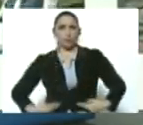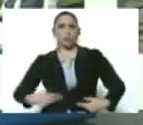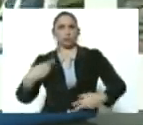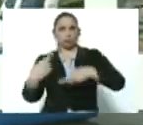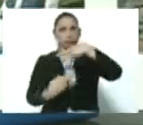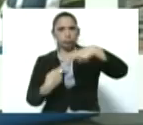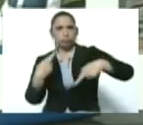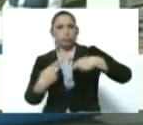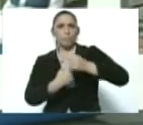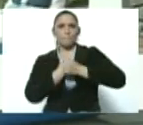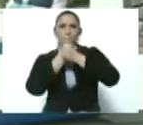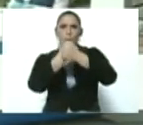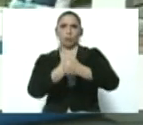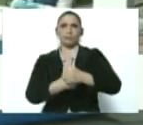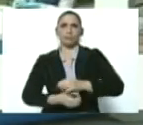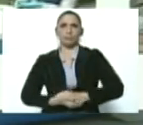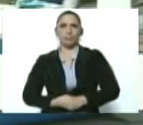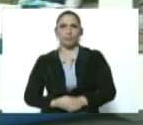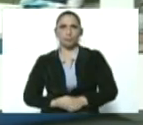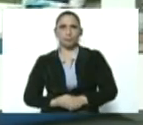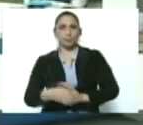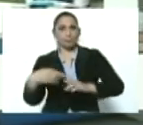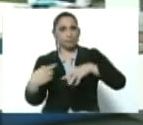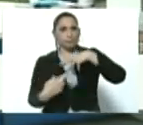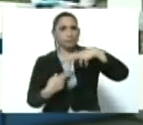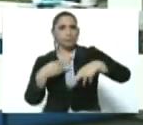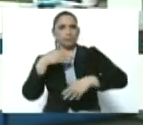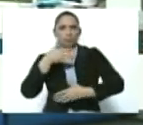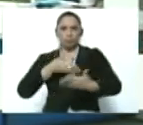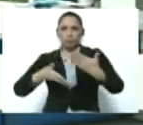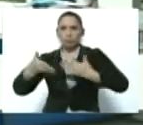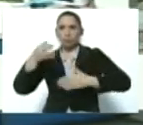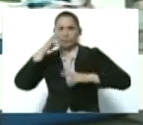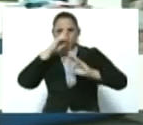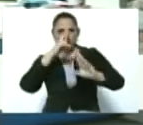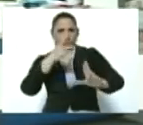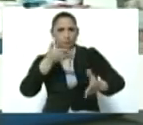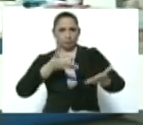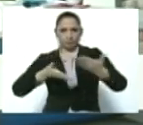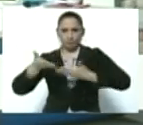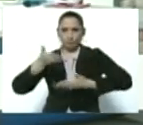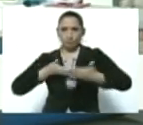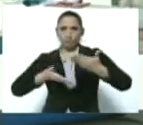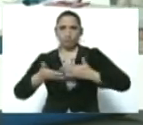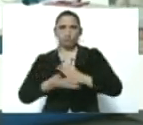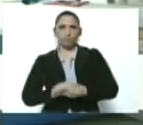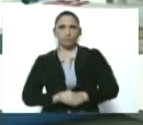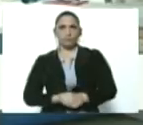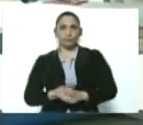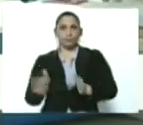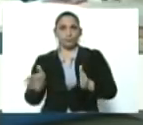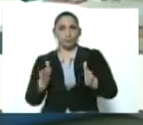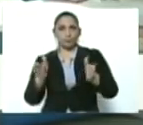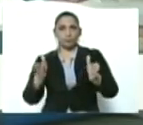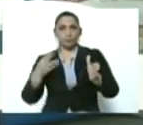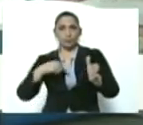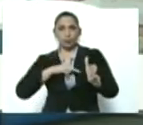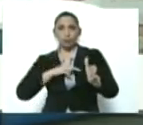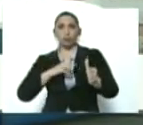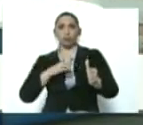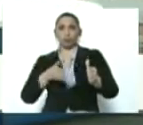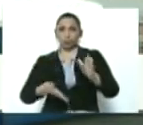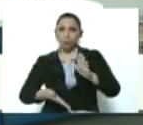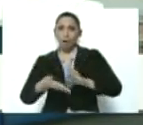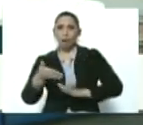revolución del amor la revolución de la solidaridad y en ese camino vamos perseverar